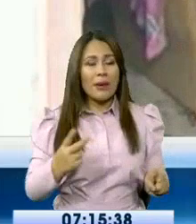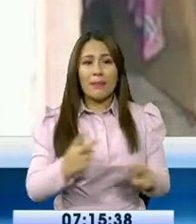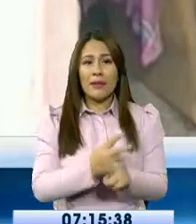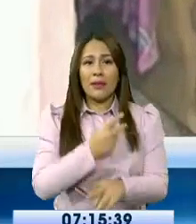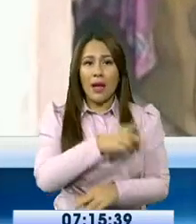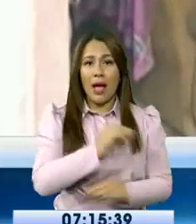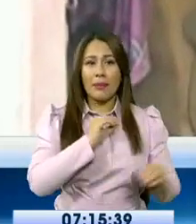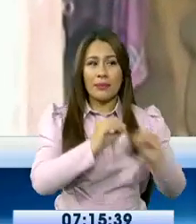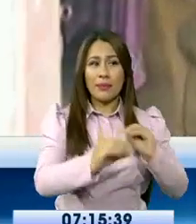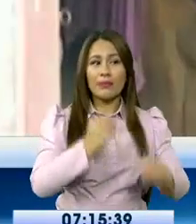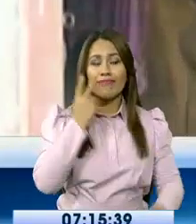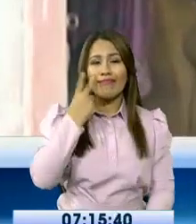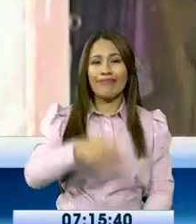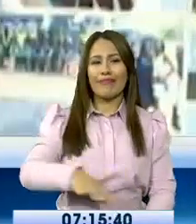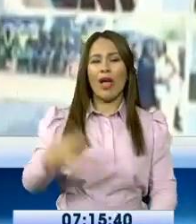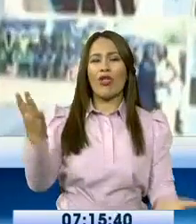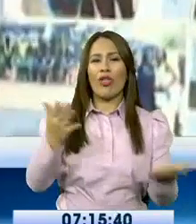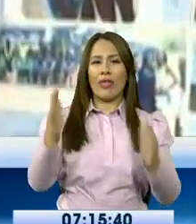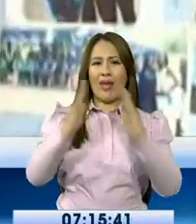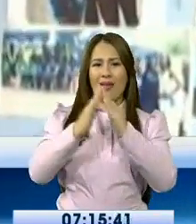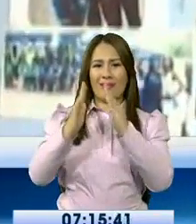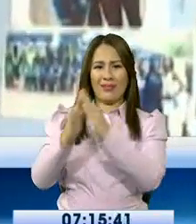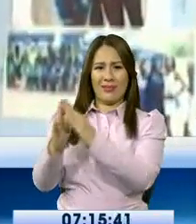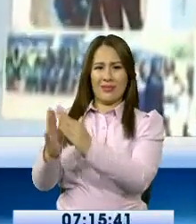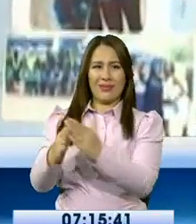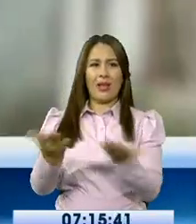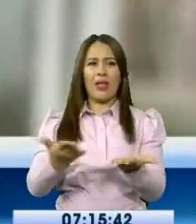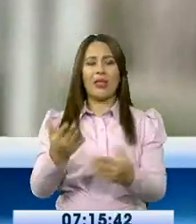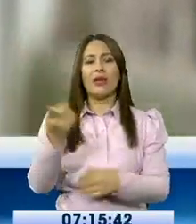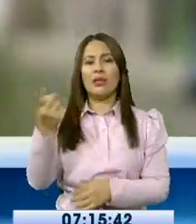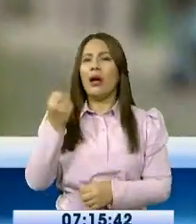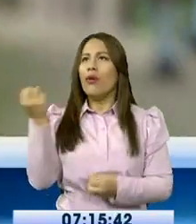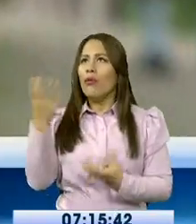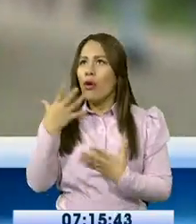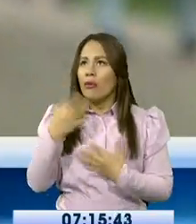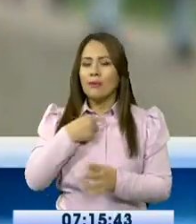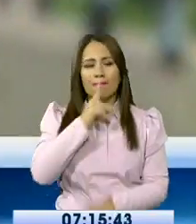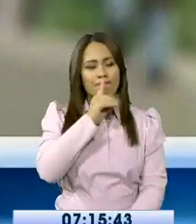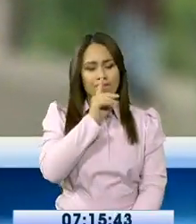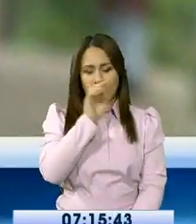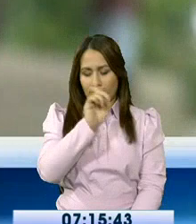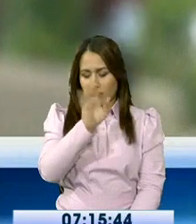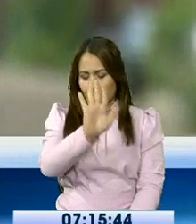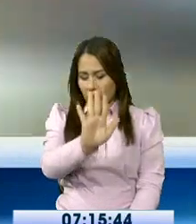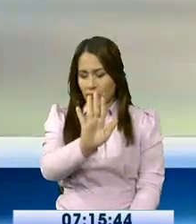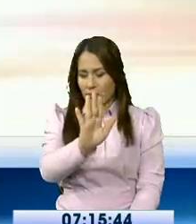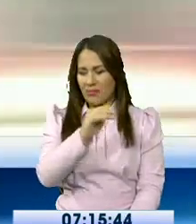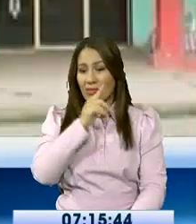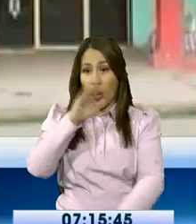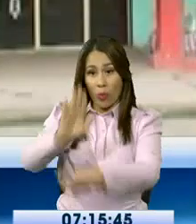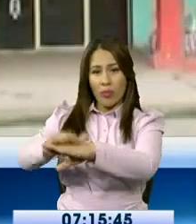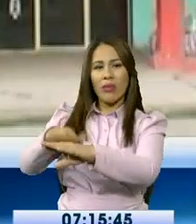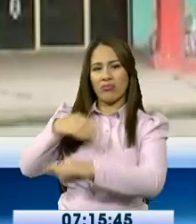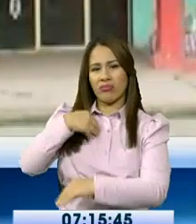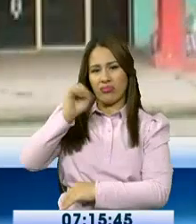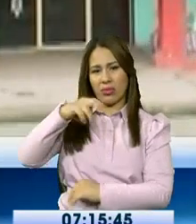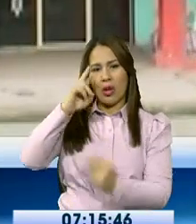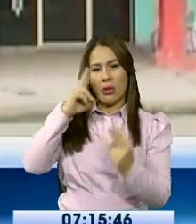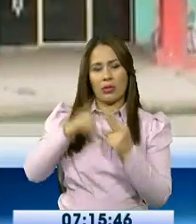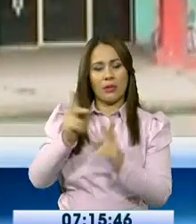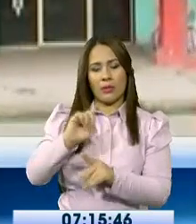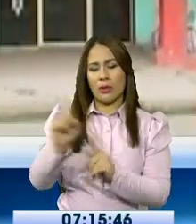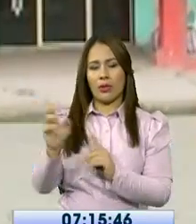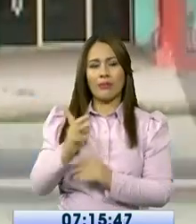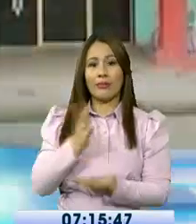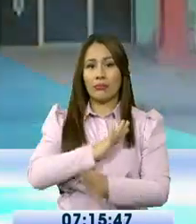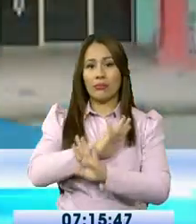el menor en una casa de salud en la capital. Hombres y mujeres prefieren no hablar de los supuestos responsables. La denuncia del hecho ya reposa en